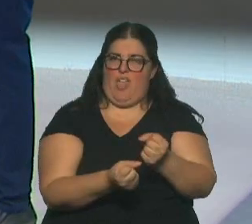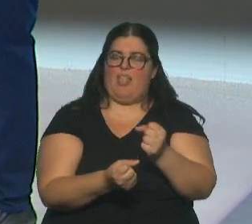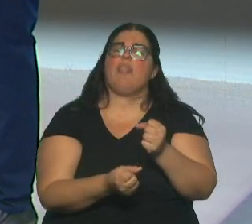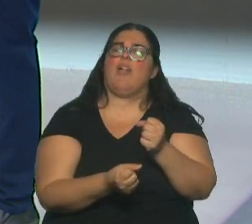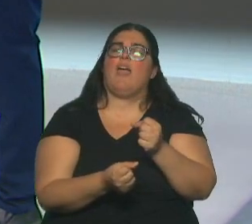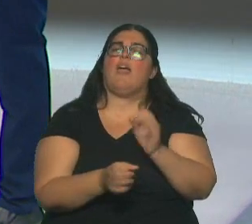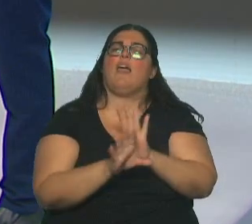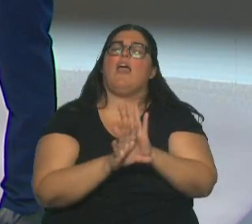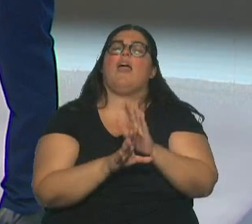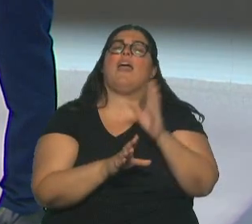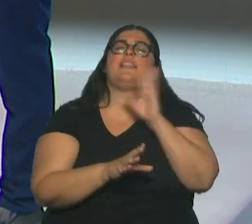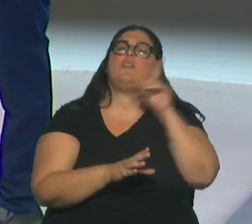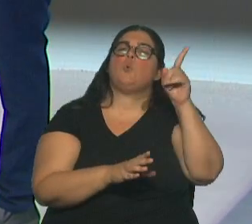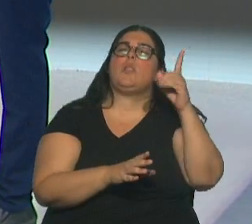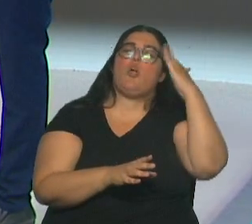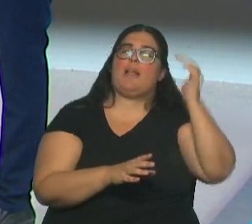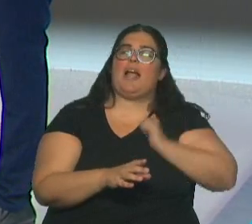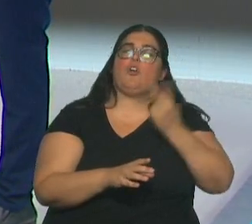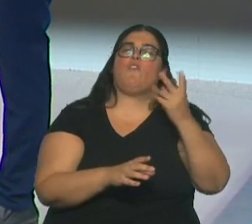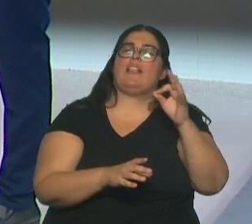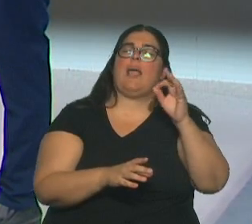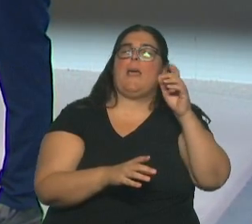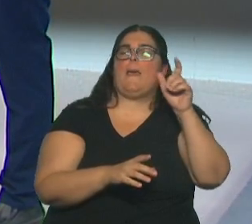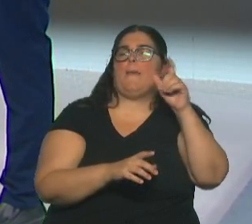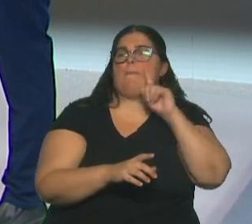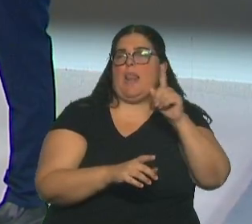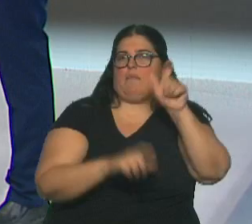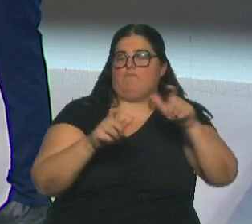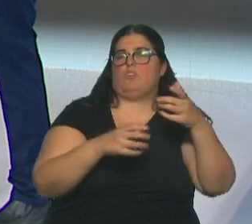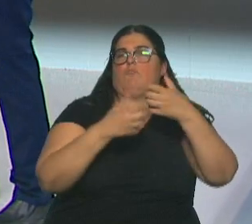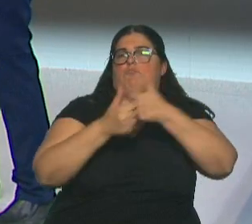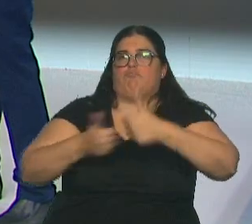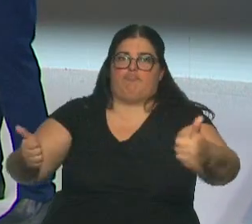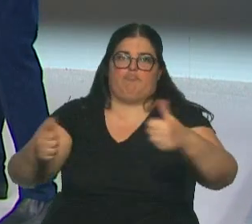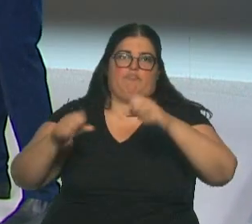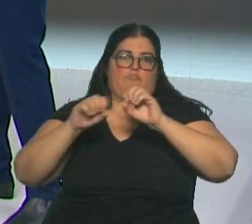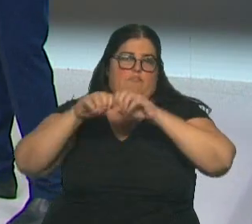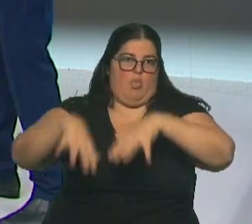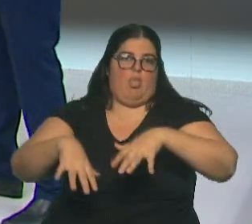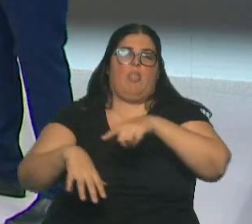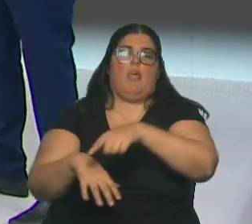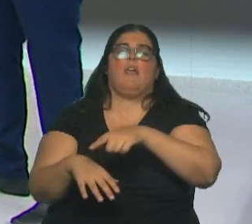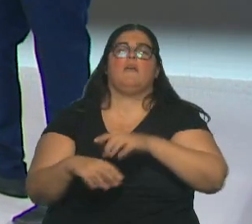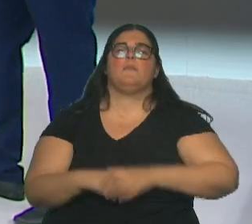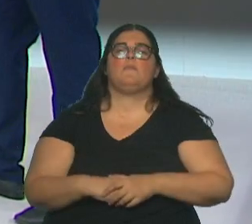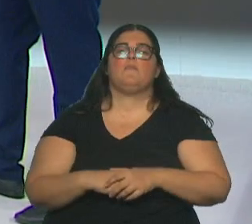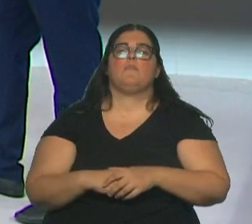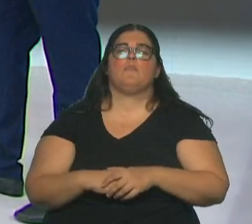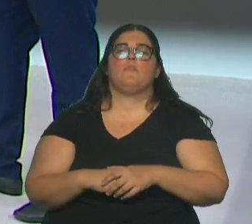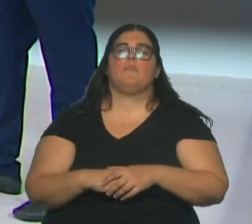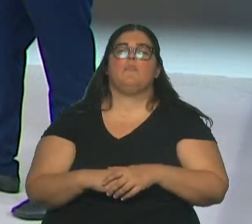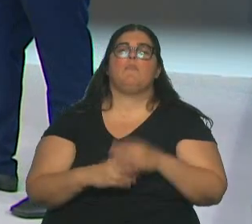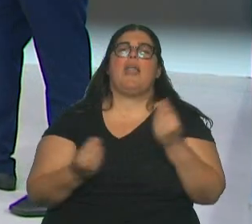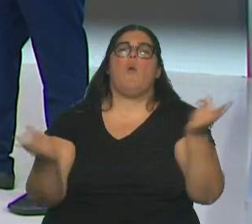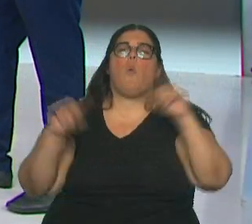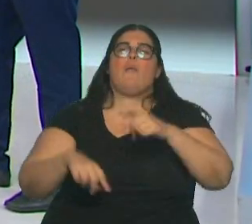desembarco de 20.000 soldados de Estados Unidos y restitución en el gobierno de Aristide. Huracán Gordon. Ante toda esta situación,